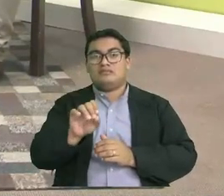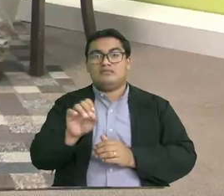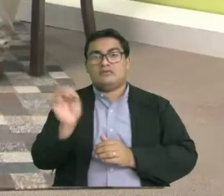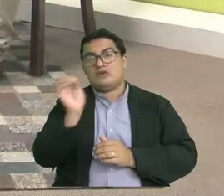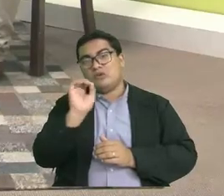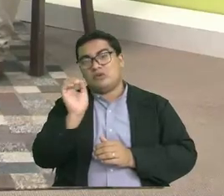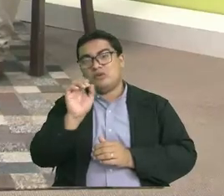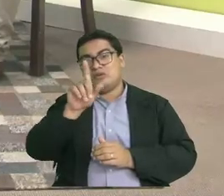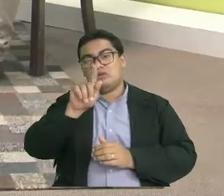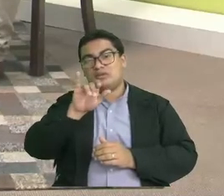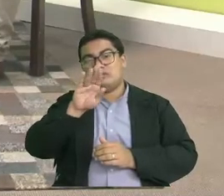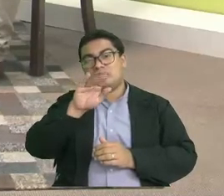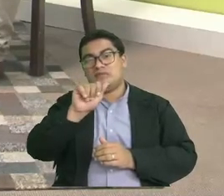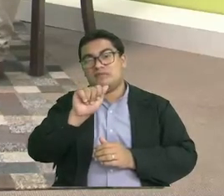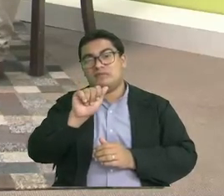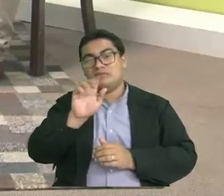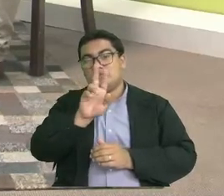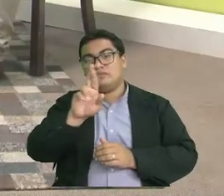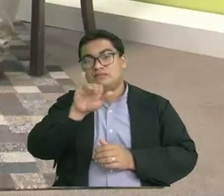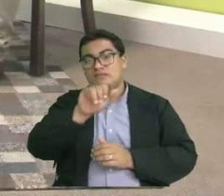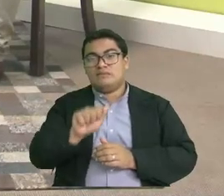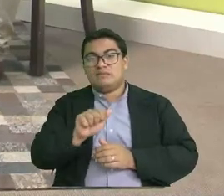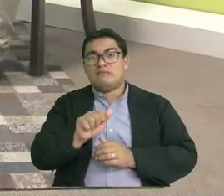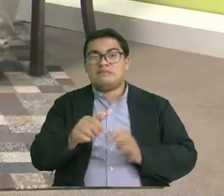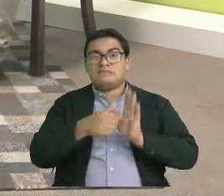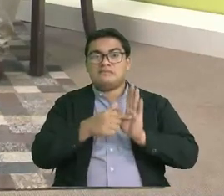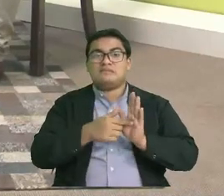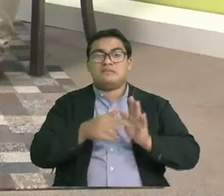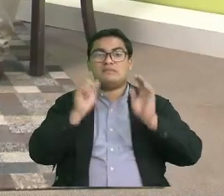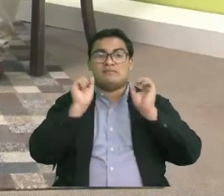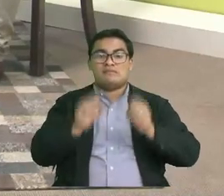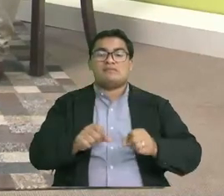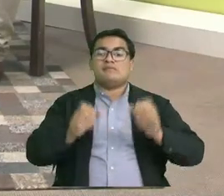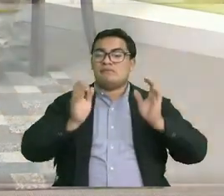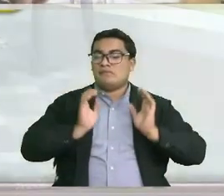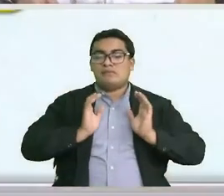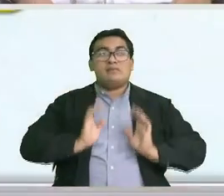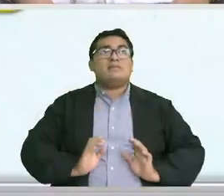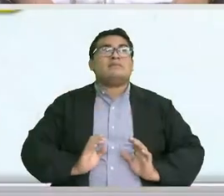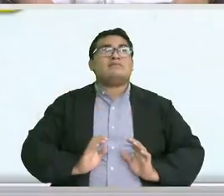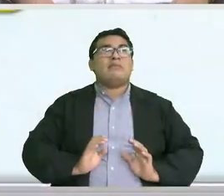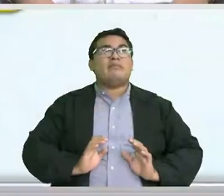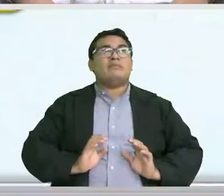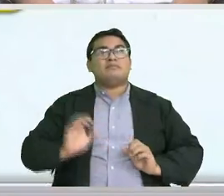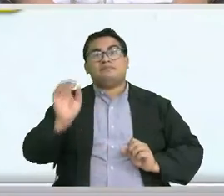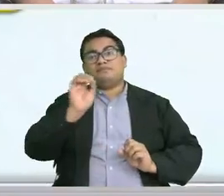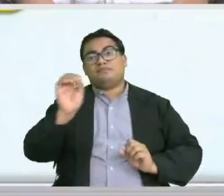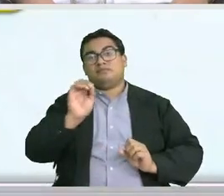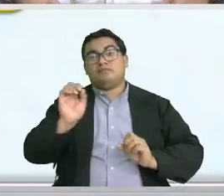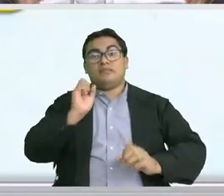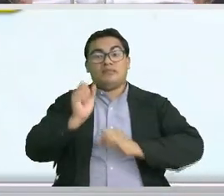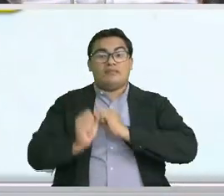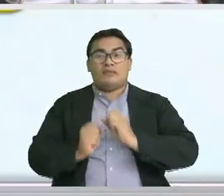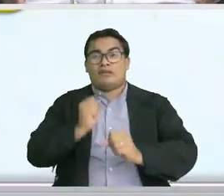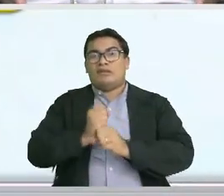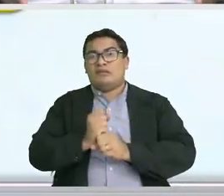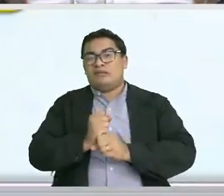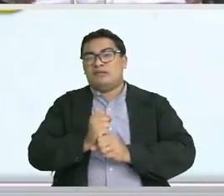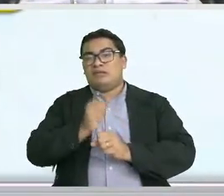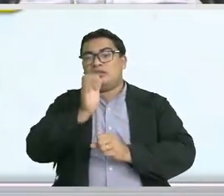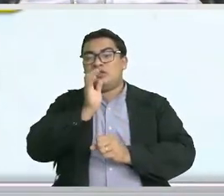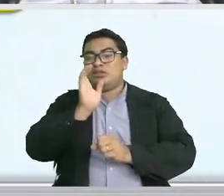ya. Este ya es una entidad que puede ser fisiológica inclusive, porque a determinada edad cuando el niño